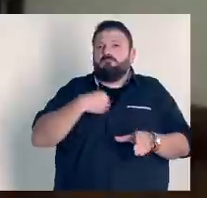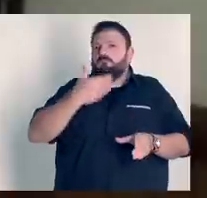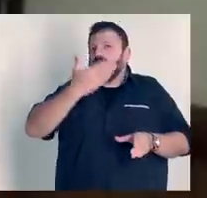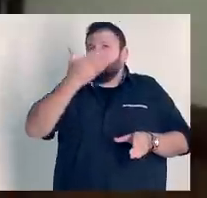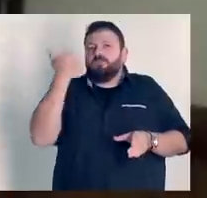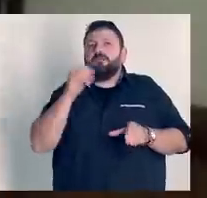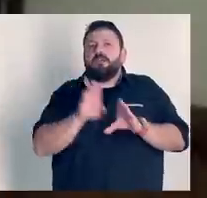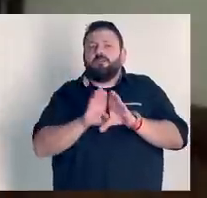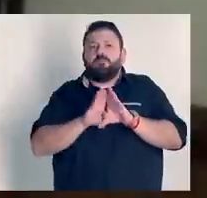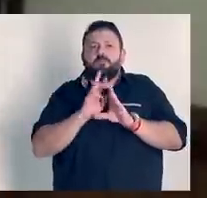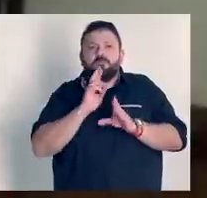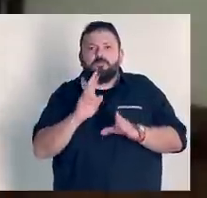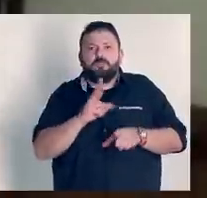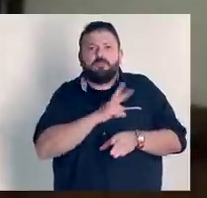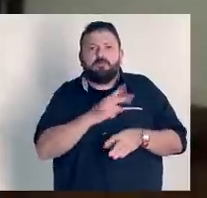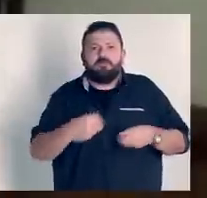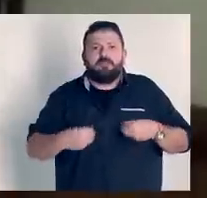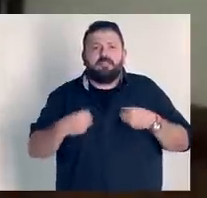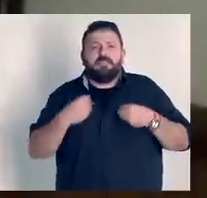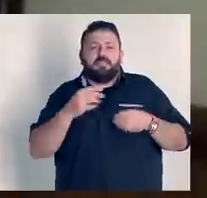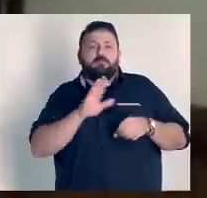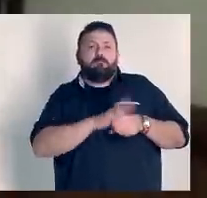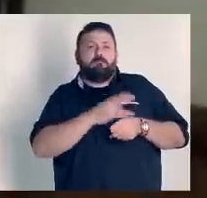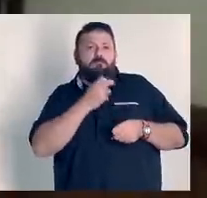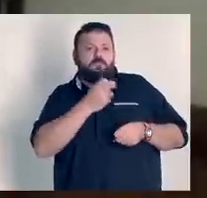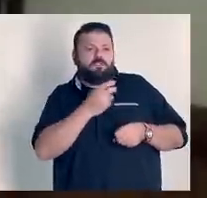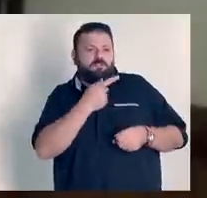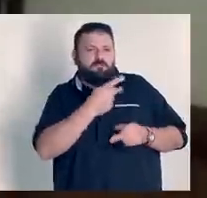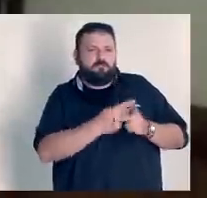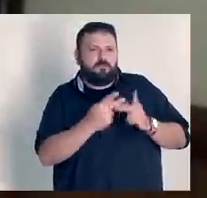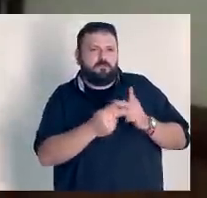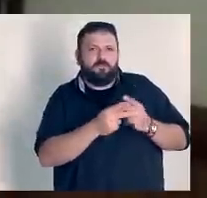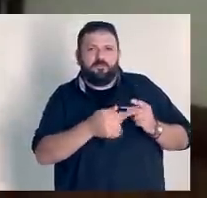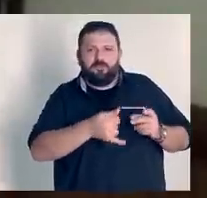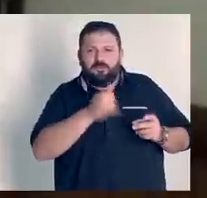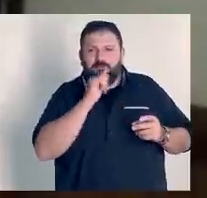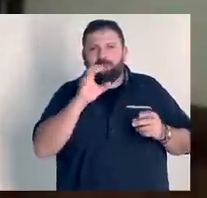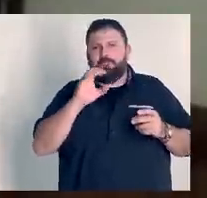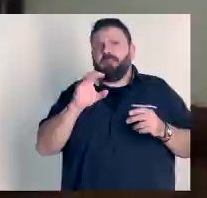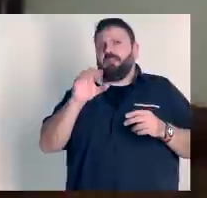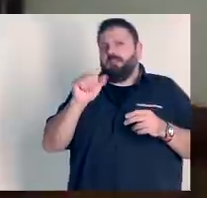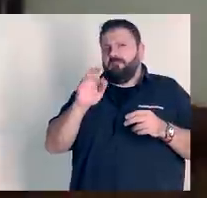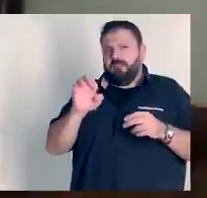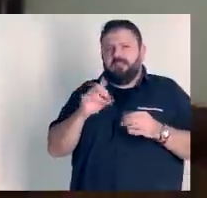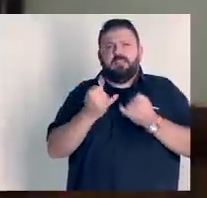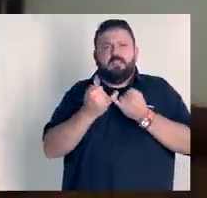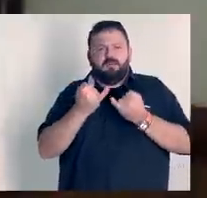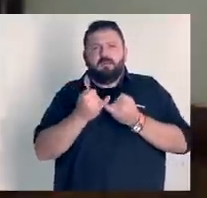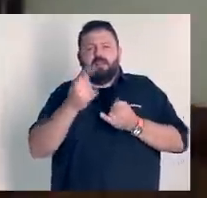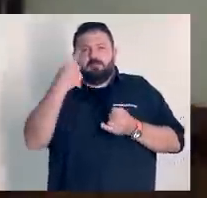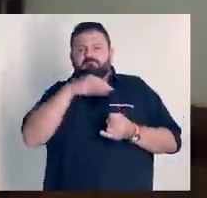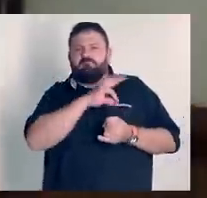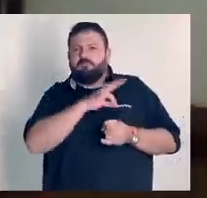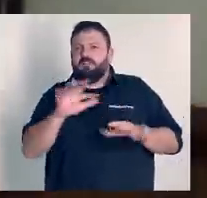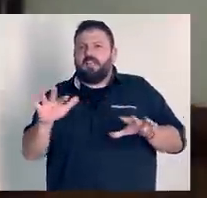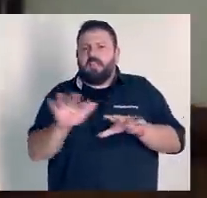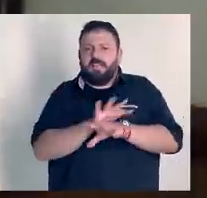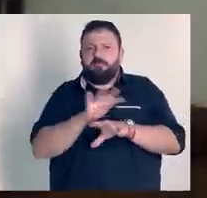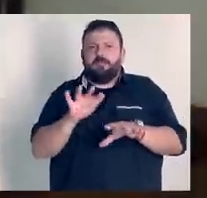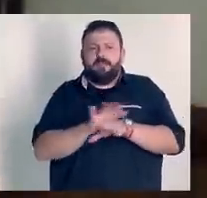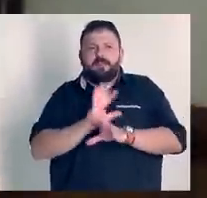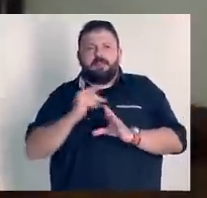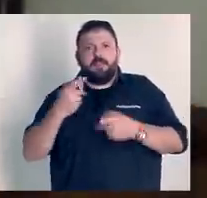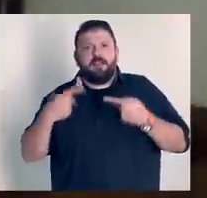dije, bueno, lo primero que voy a tomar es el café, porque cuando yo me tome el café seguramente se me va a notar el cambio, y cuando la gente me lo empiece a